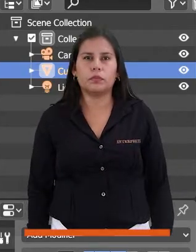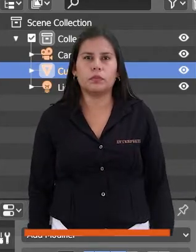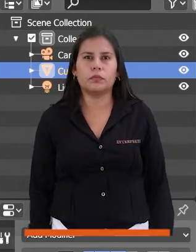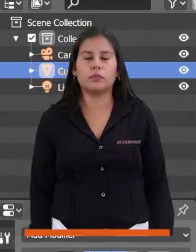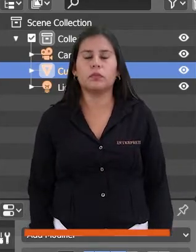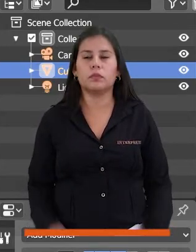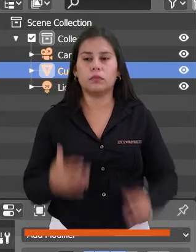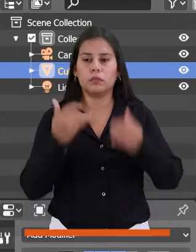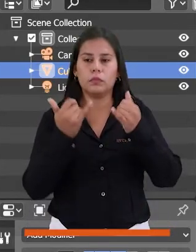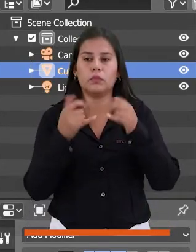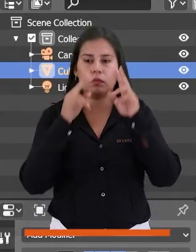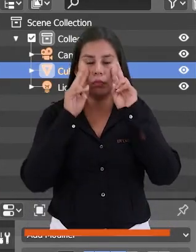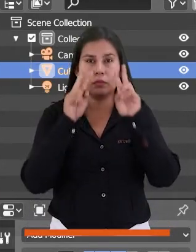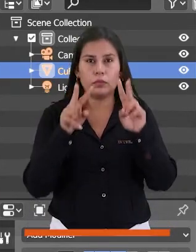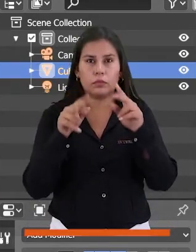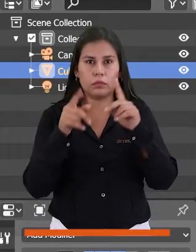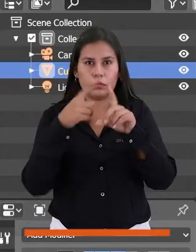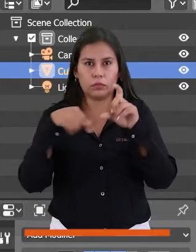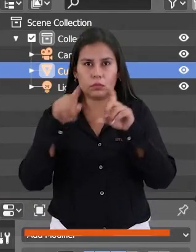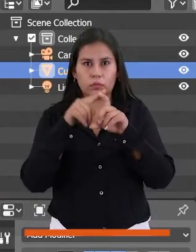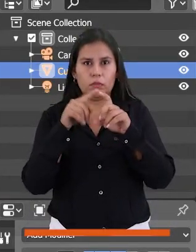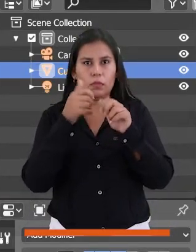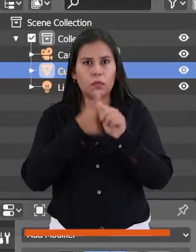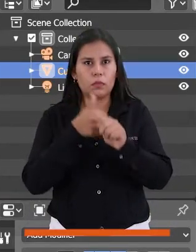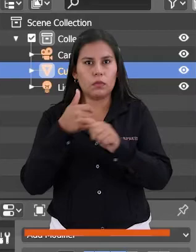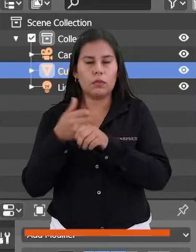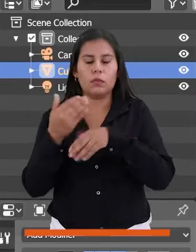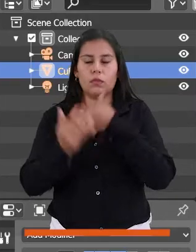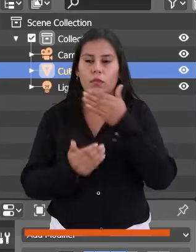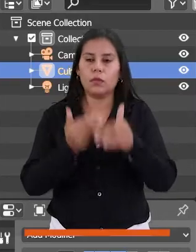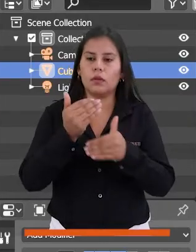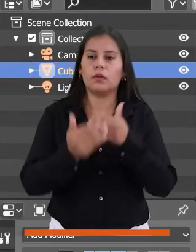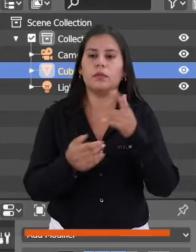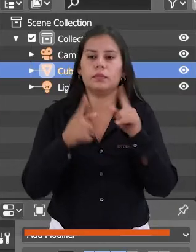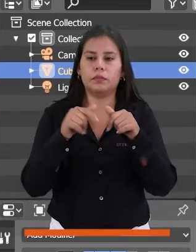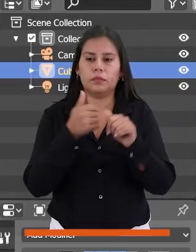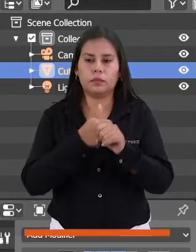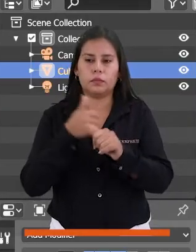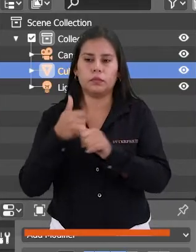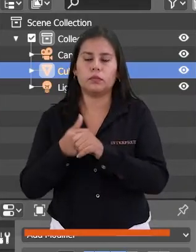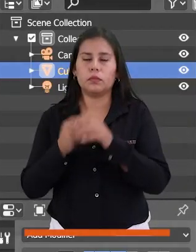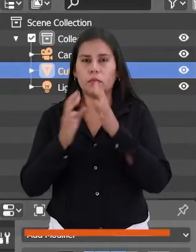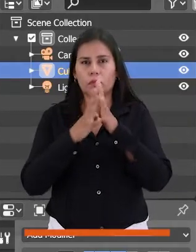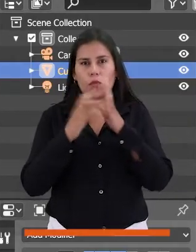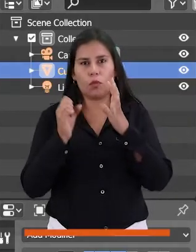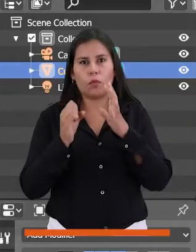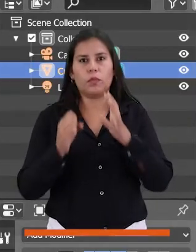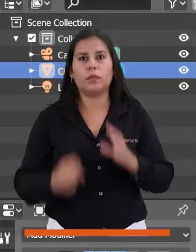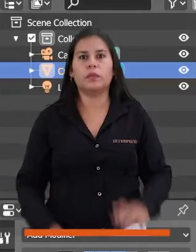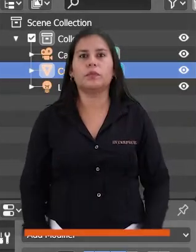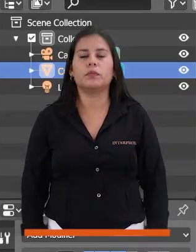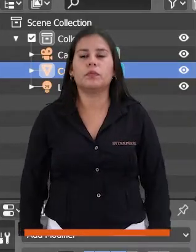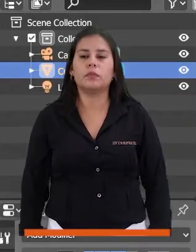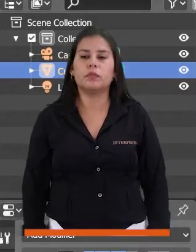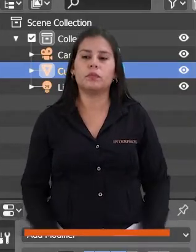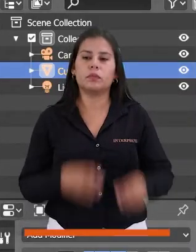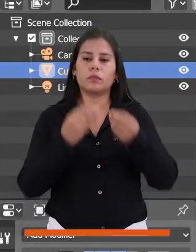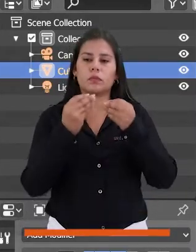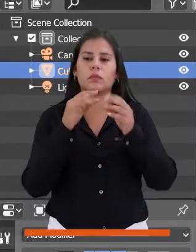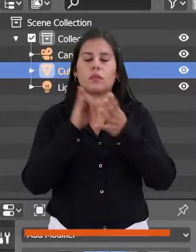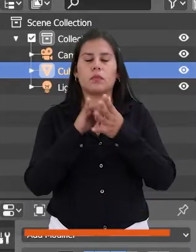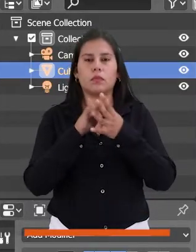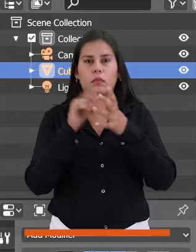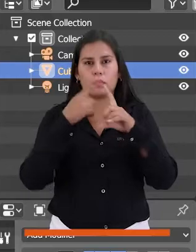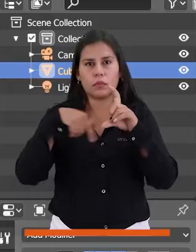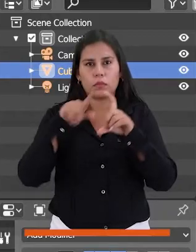a seleccionar estas caras y vamos, si ven que de aquí en adelante todo lo que vamos a hacer es extruir. Entonces aquí voy a